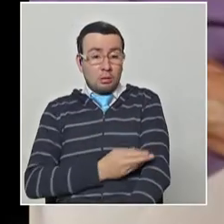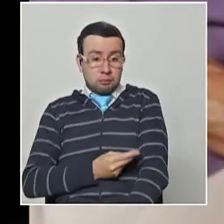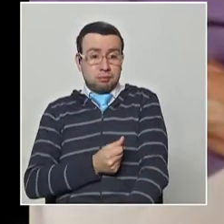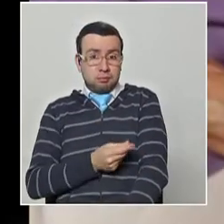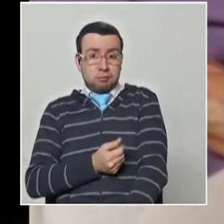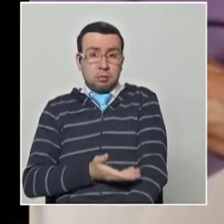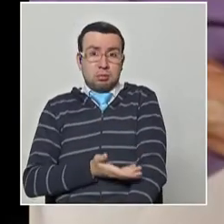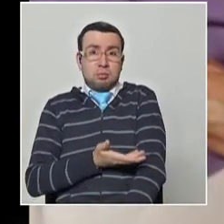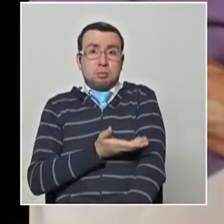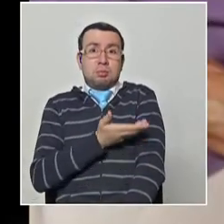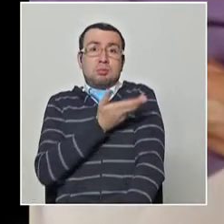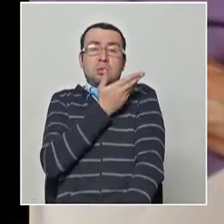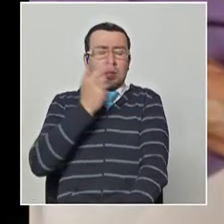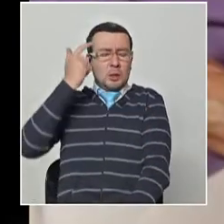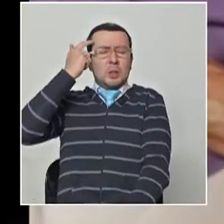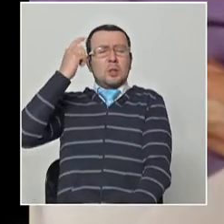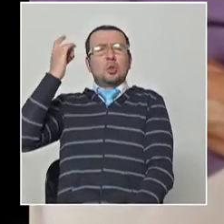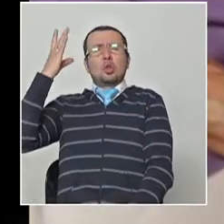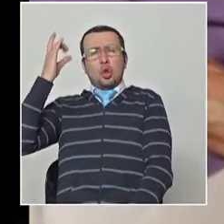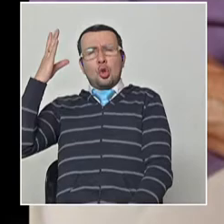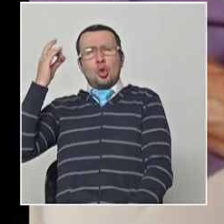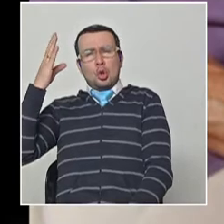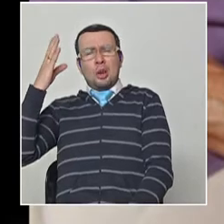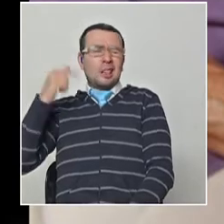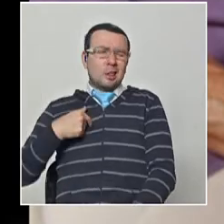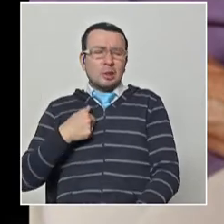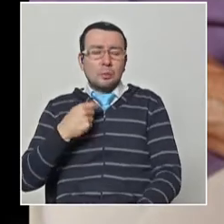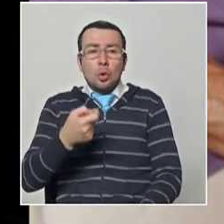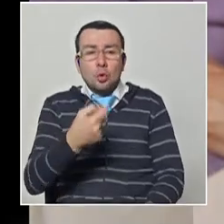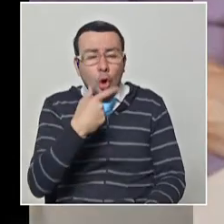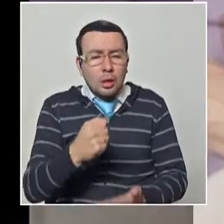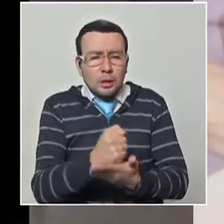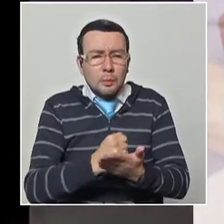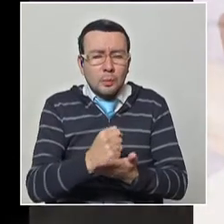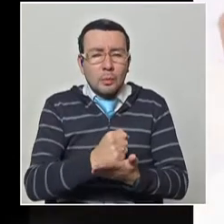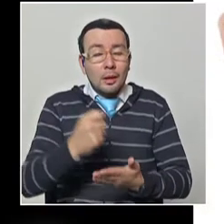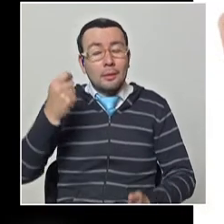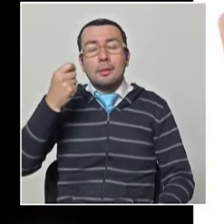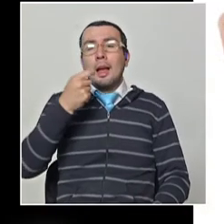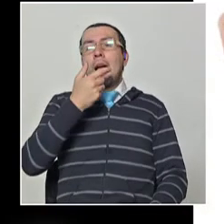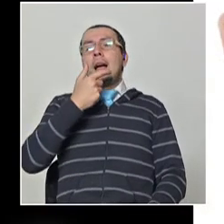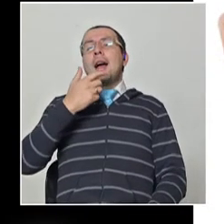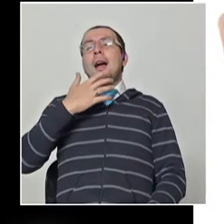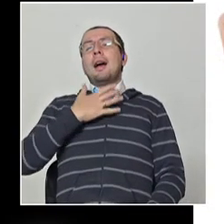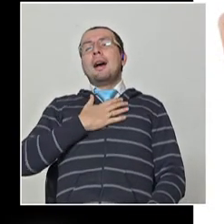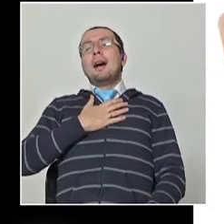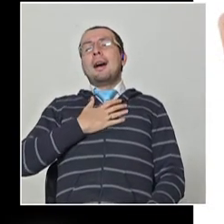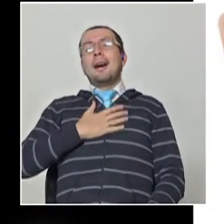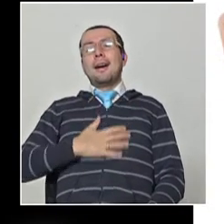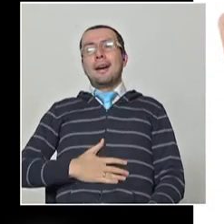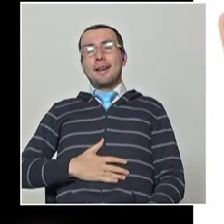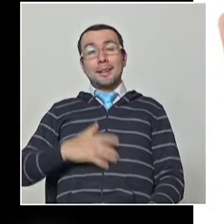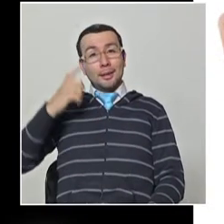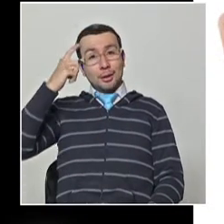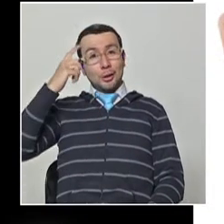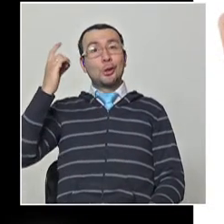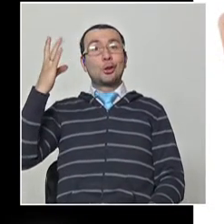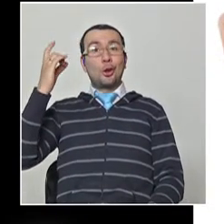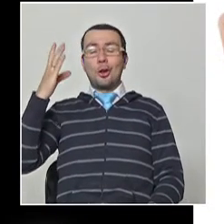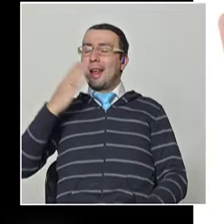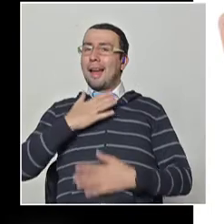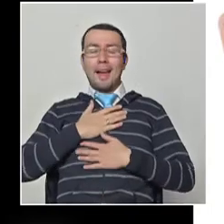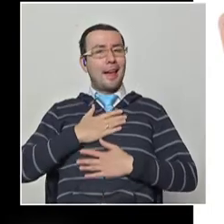la cabeza yo me puedo tomar tomar un analgésico para el dolor de cabeza y me quito el dolor de cabeza